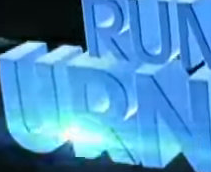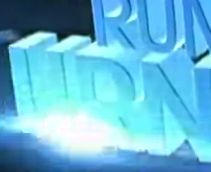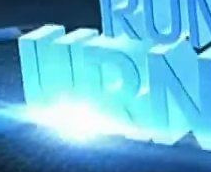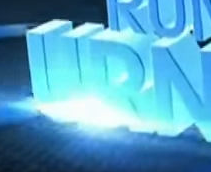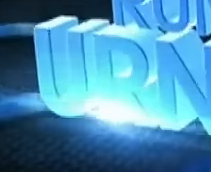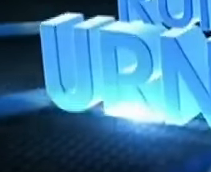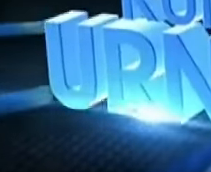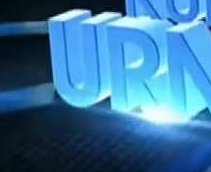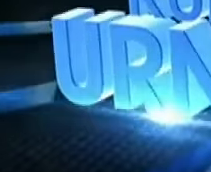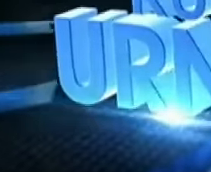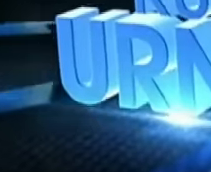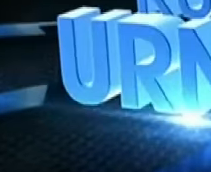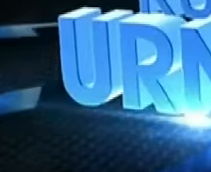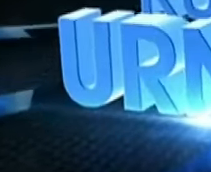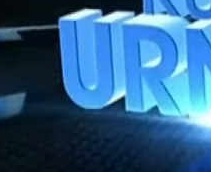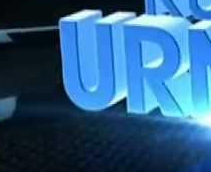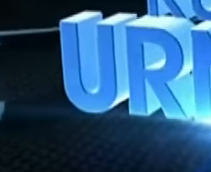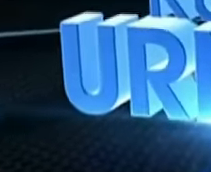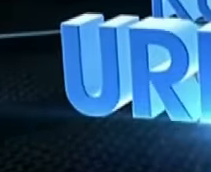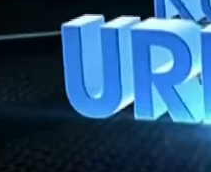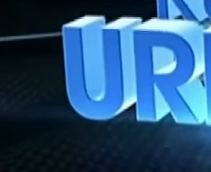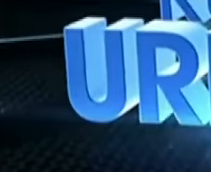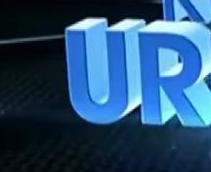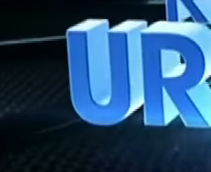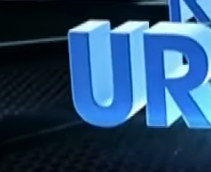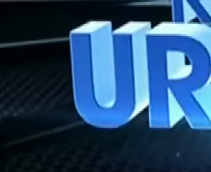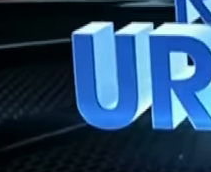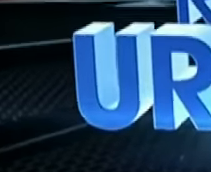Rumbo a las urnas 2017.